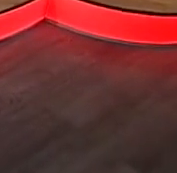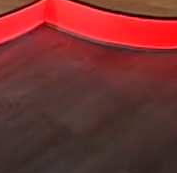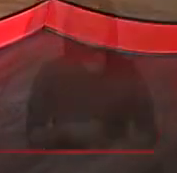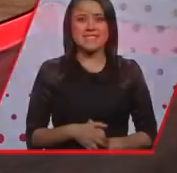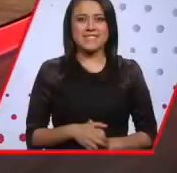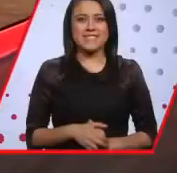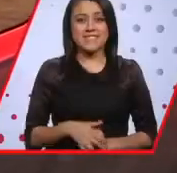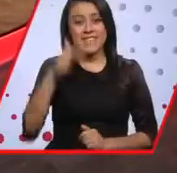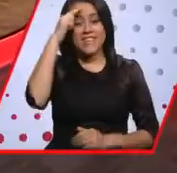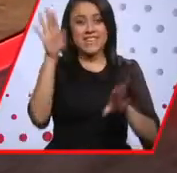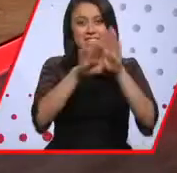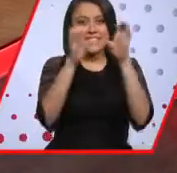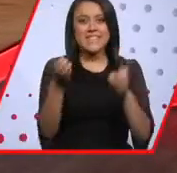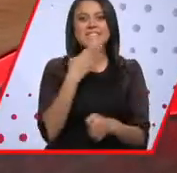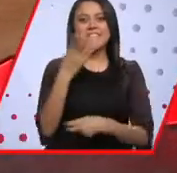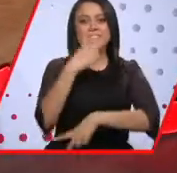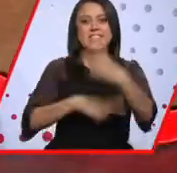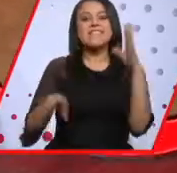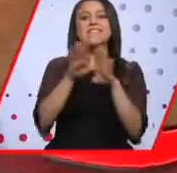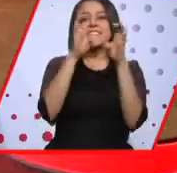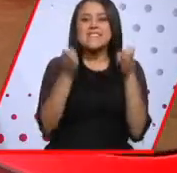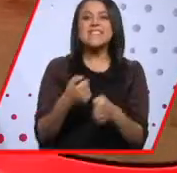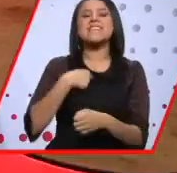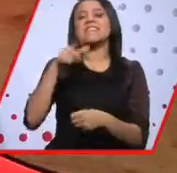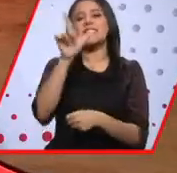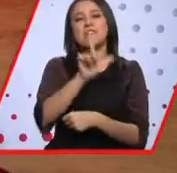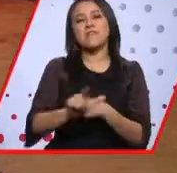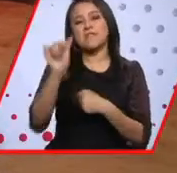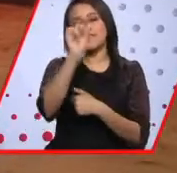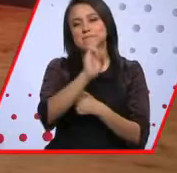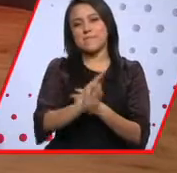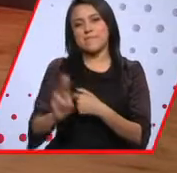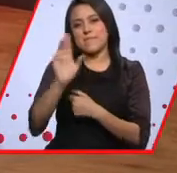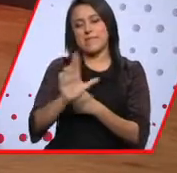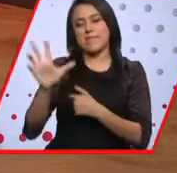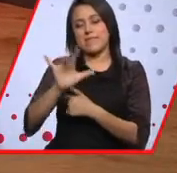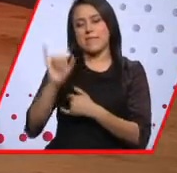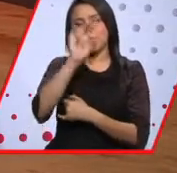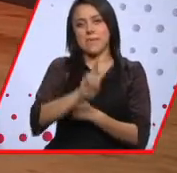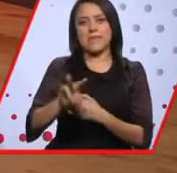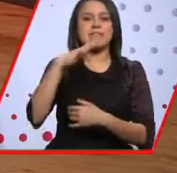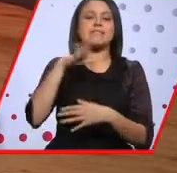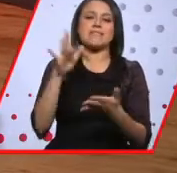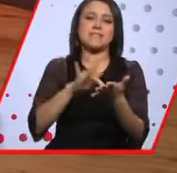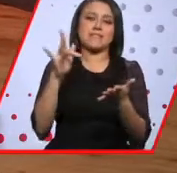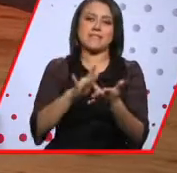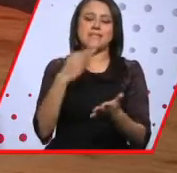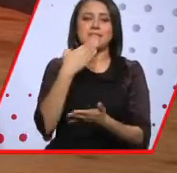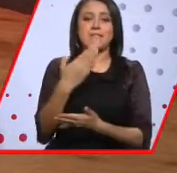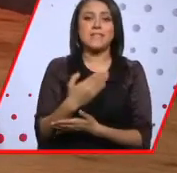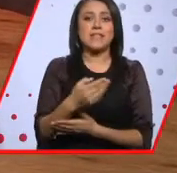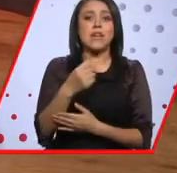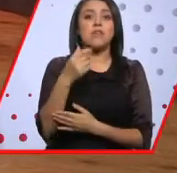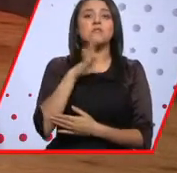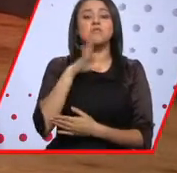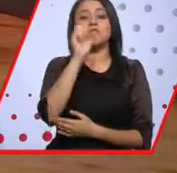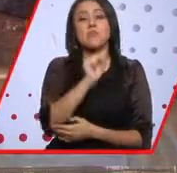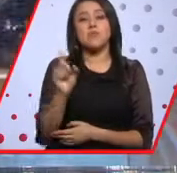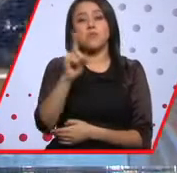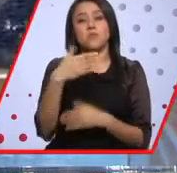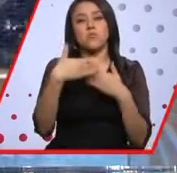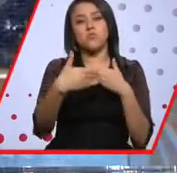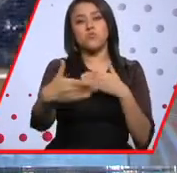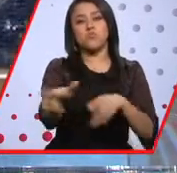¿Cómo están ustedes? Bienvenidos. Qué gusto saludarlos. Buen inicio de semana. Buen inicio de semana después de un largo fin de semana. ¿Cómo está? ¿Descansadito?